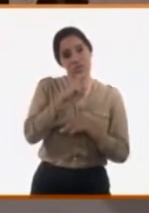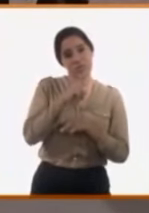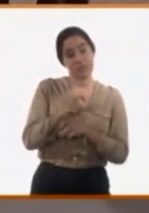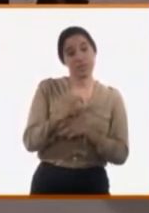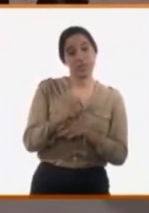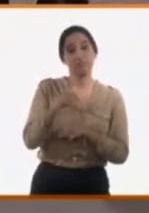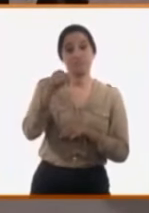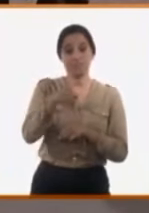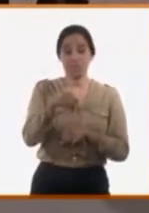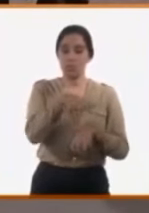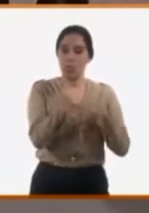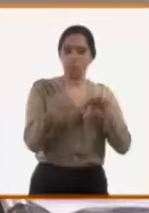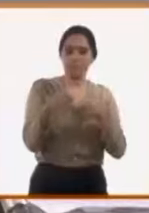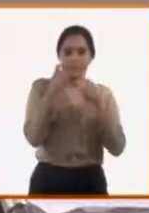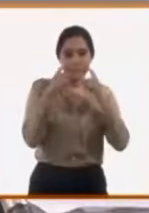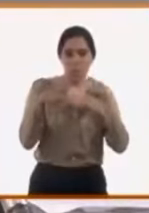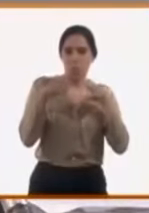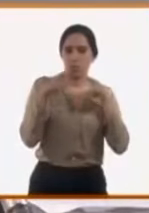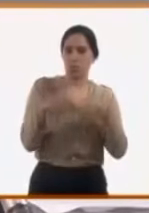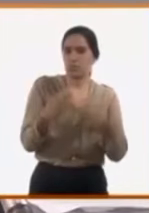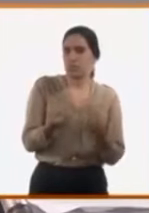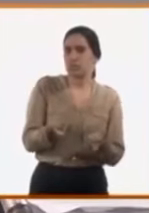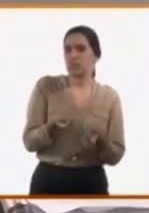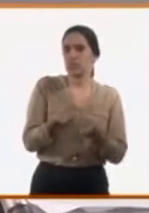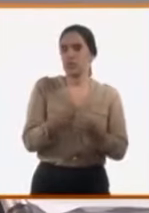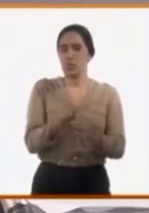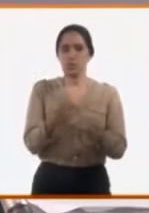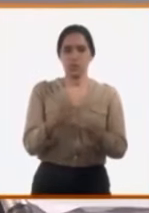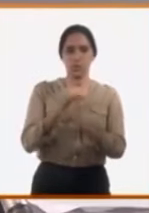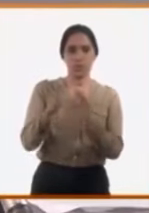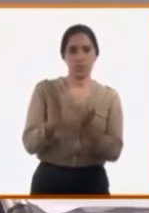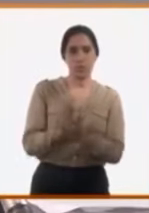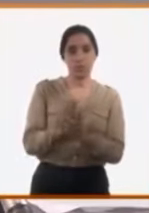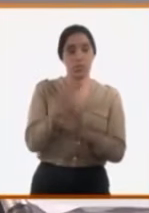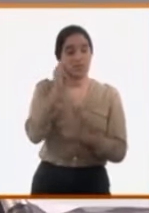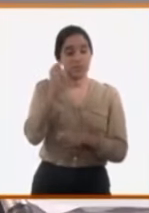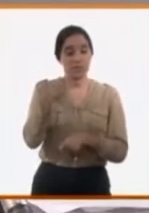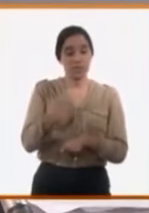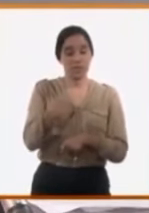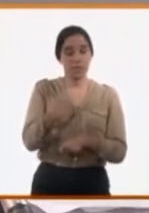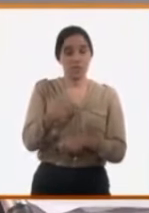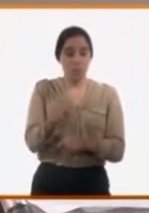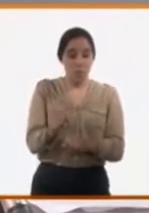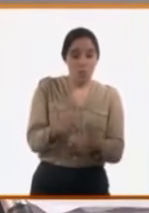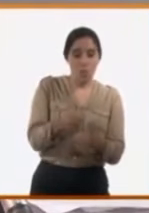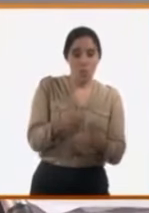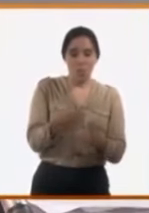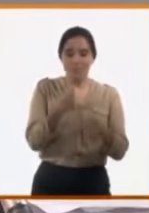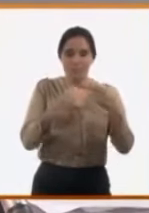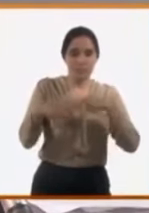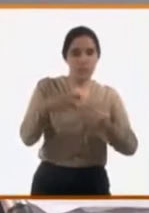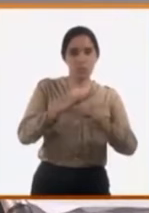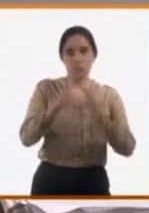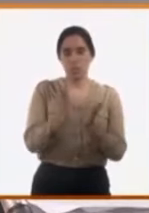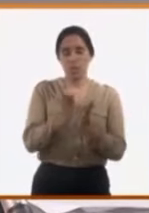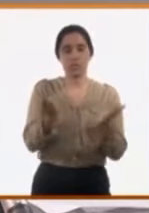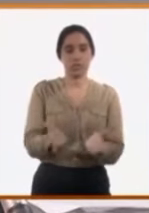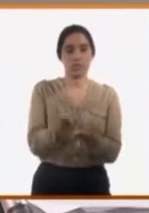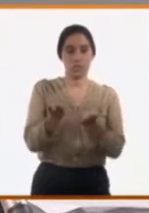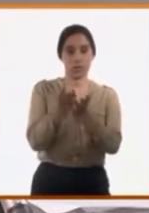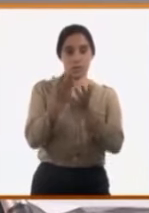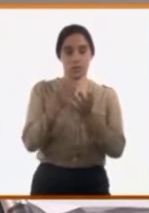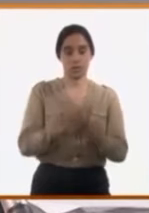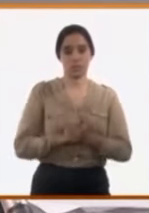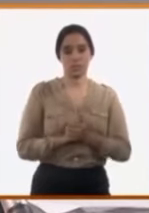conoce lo domina dirige la plaza hacia allí y nosotros Entonces fiscalizando que eso se desarrolle positivamente bueno